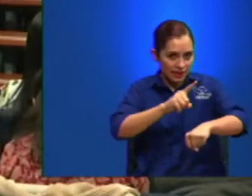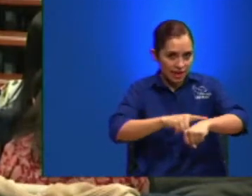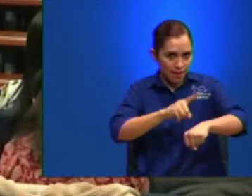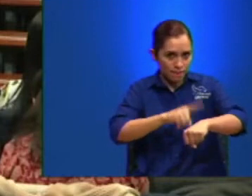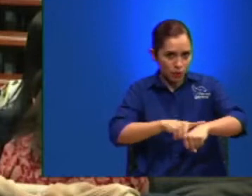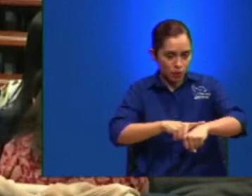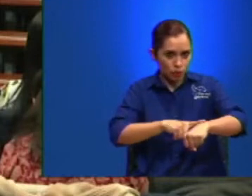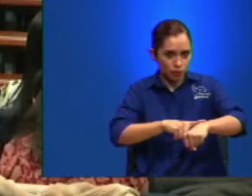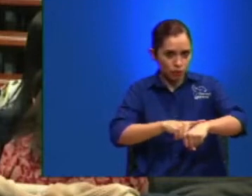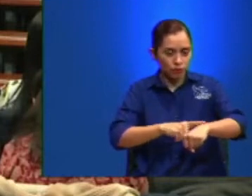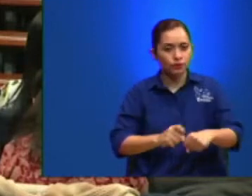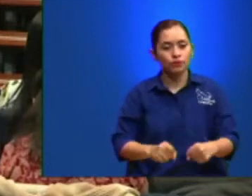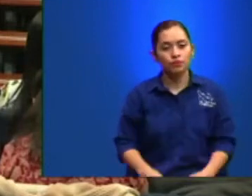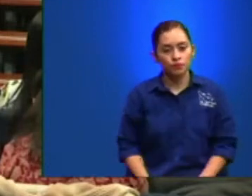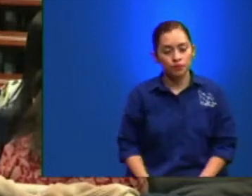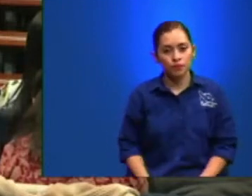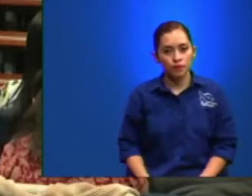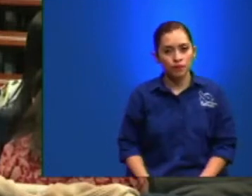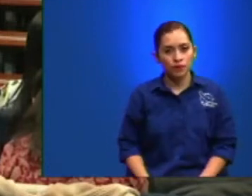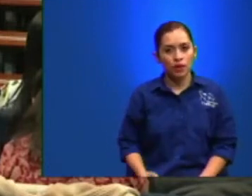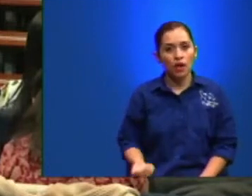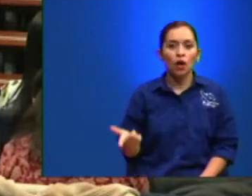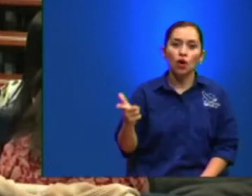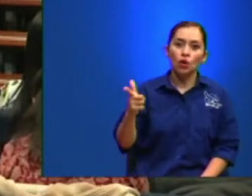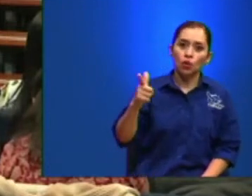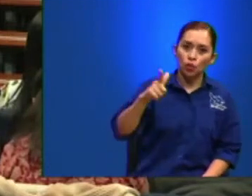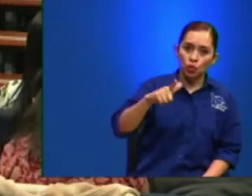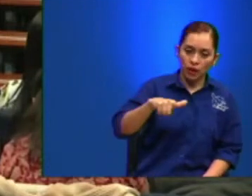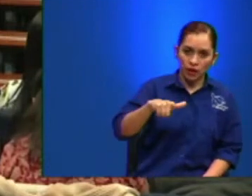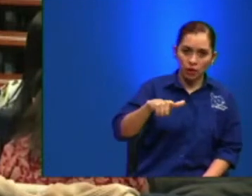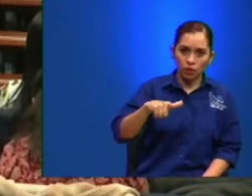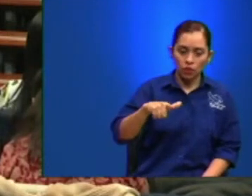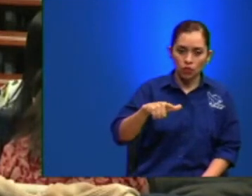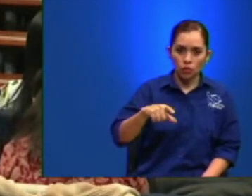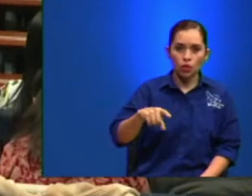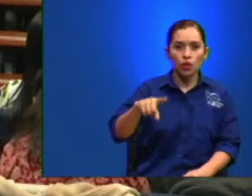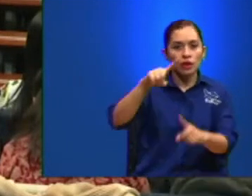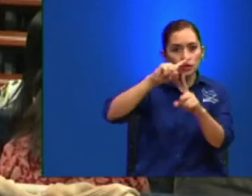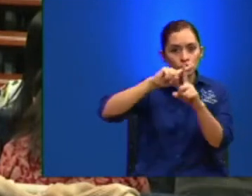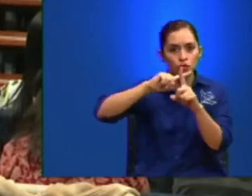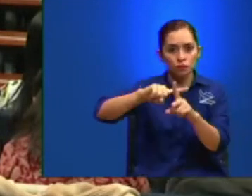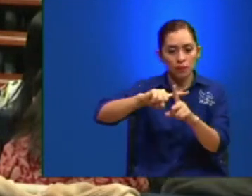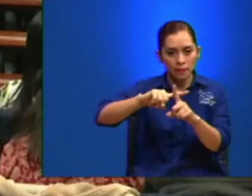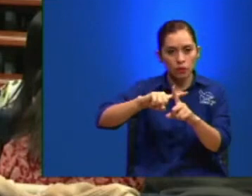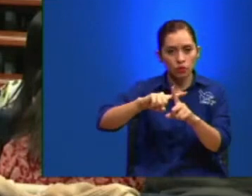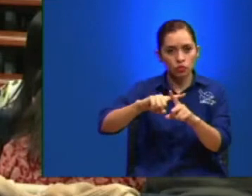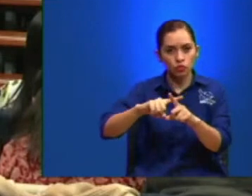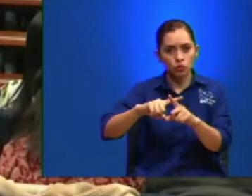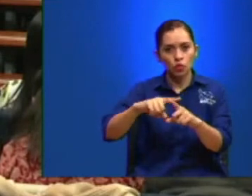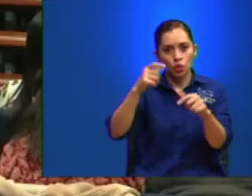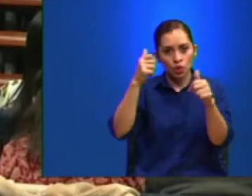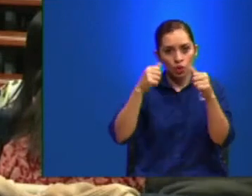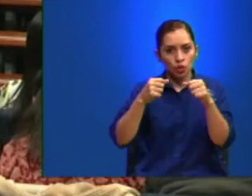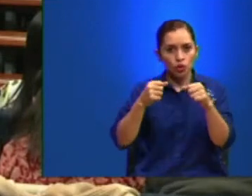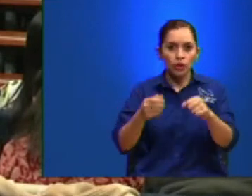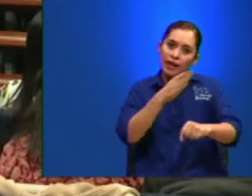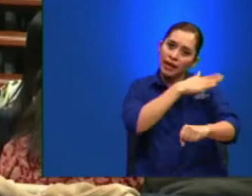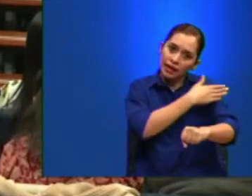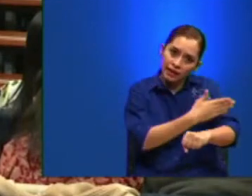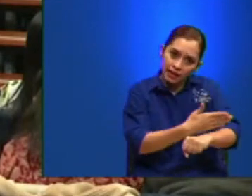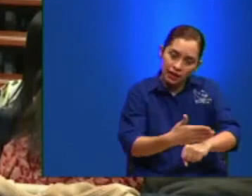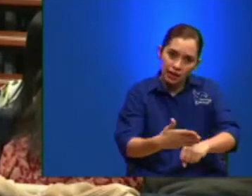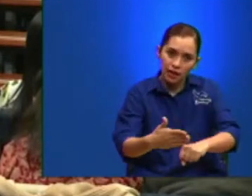el año sumando a gam se denominan khaled mashal ale el todos los demás que